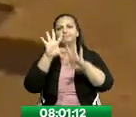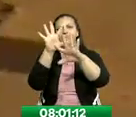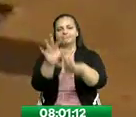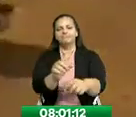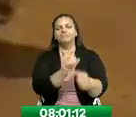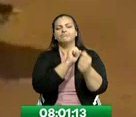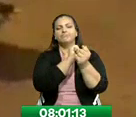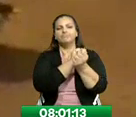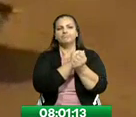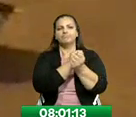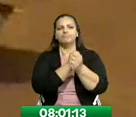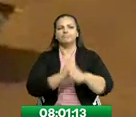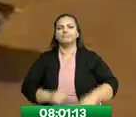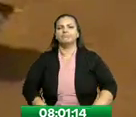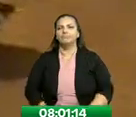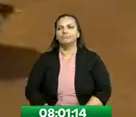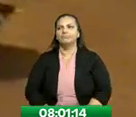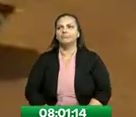sospechosa de este ciudadano.